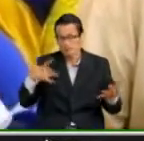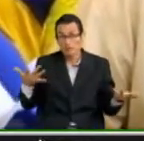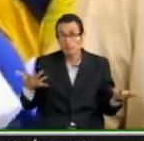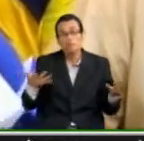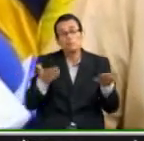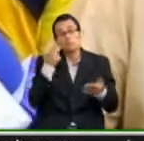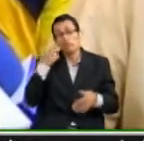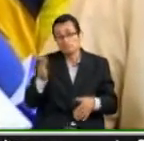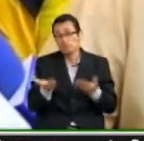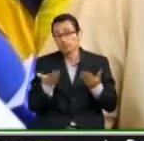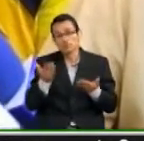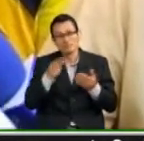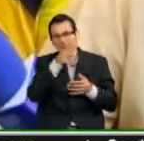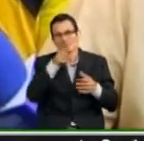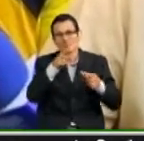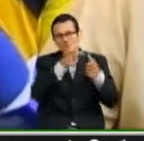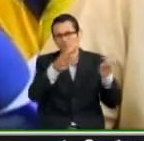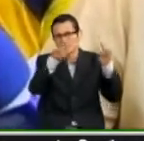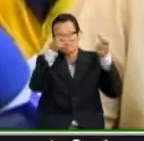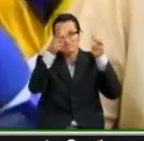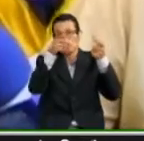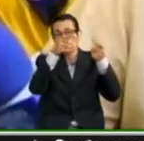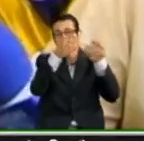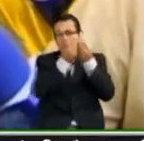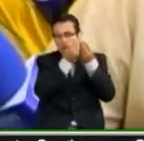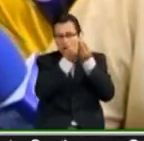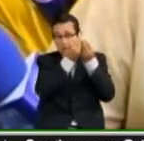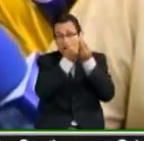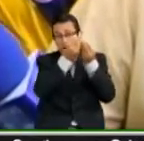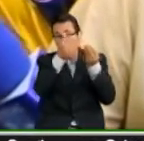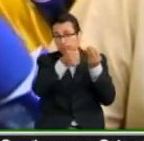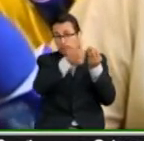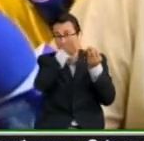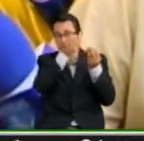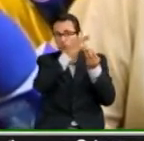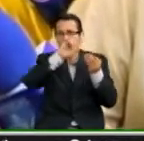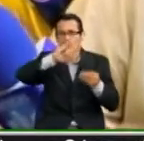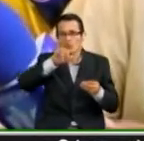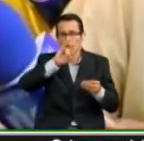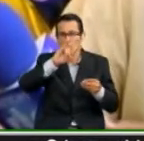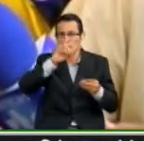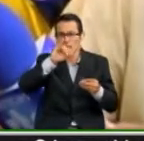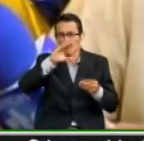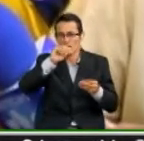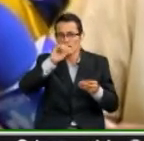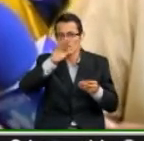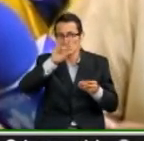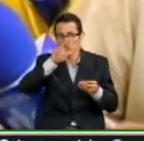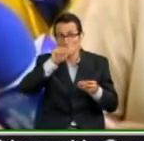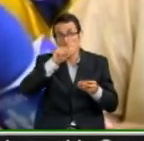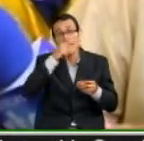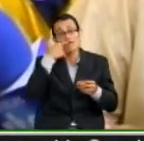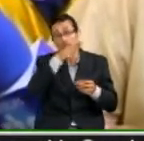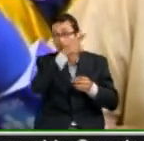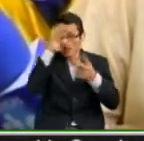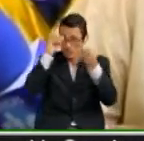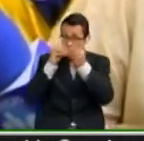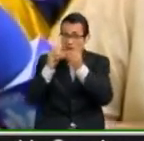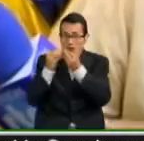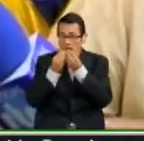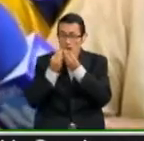Consejo Superior de la Judicatura no llega a un arreglo con nuestros compañeros de Bogotá y de